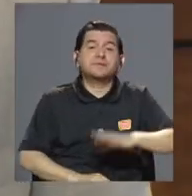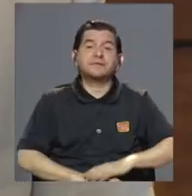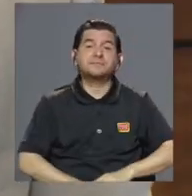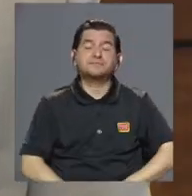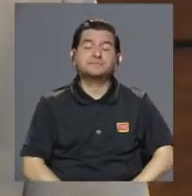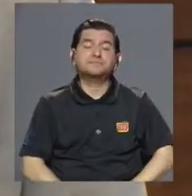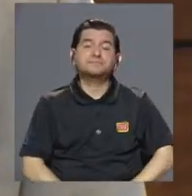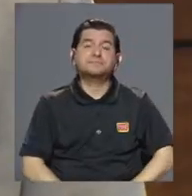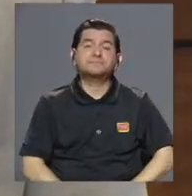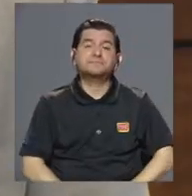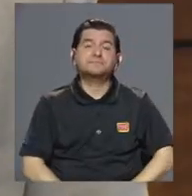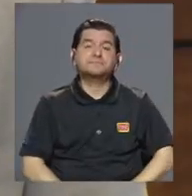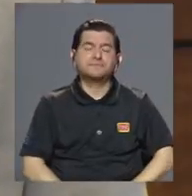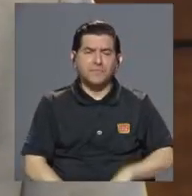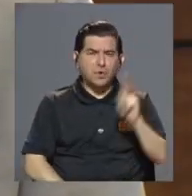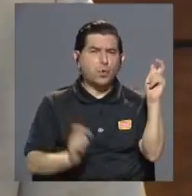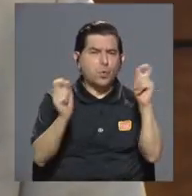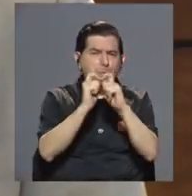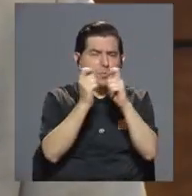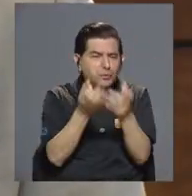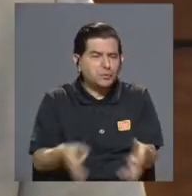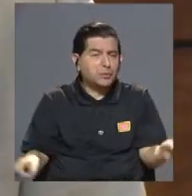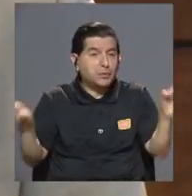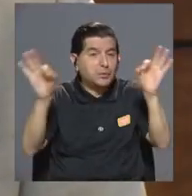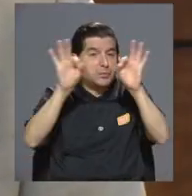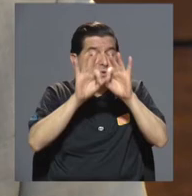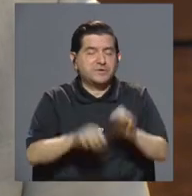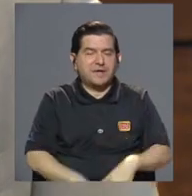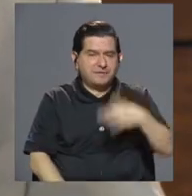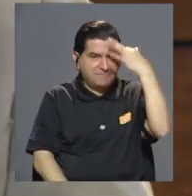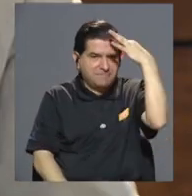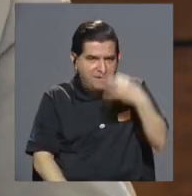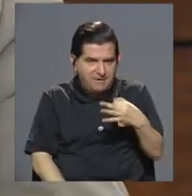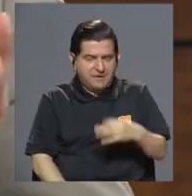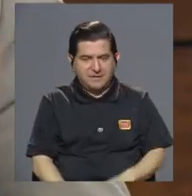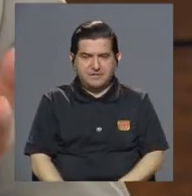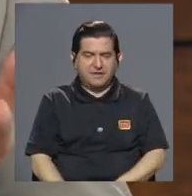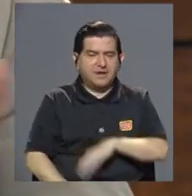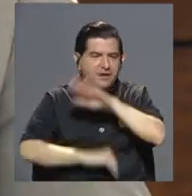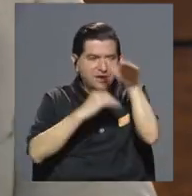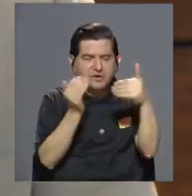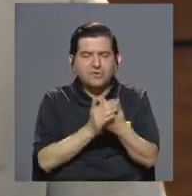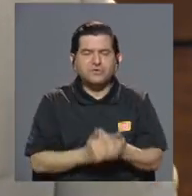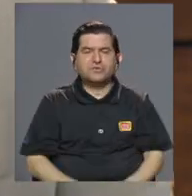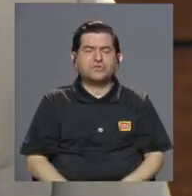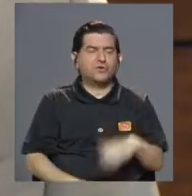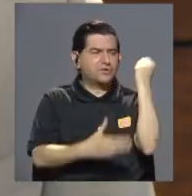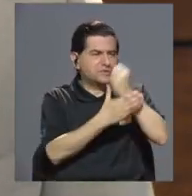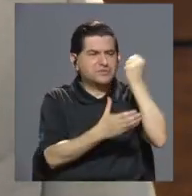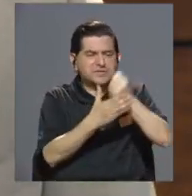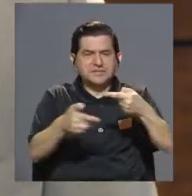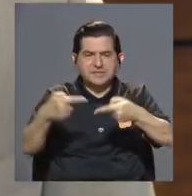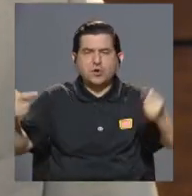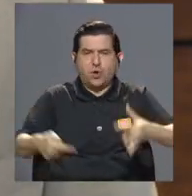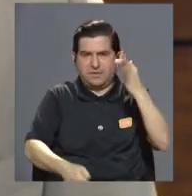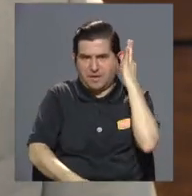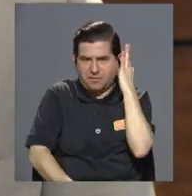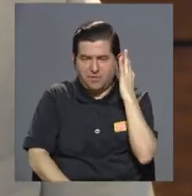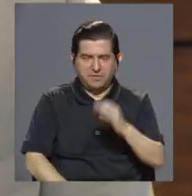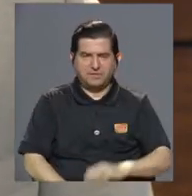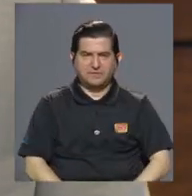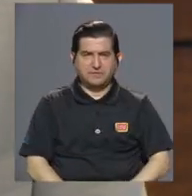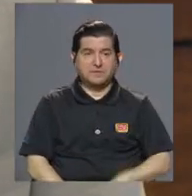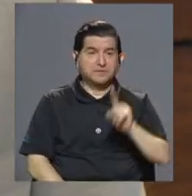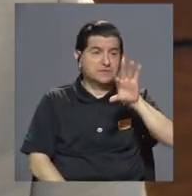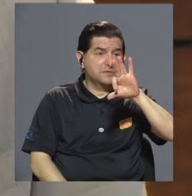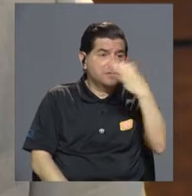Vea, voy con un punto que me parece que ha sido fundamental y ha sido una de las posiciones. Toda esta ola de femicidios que de